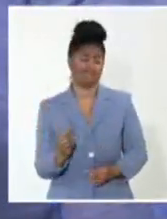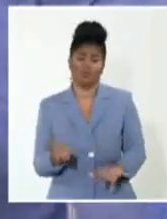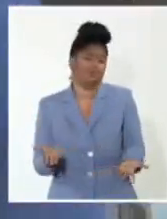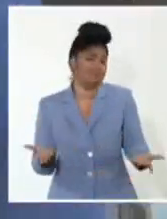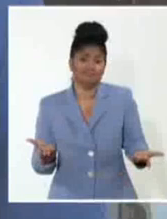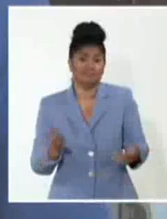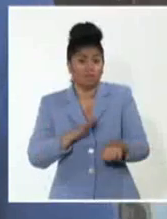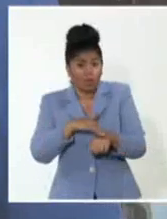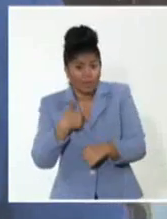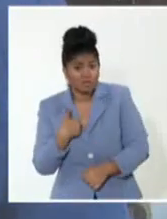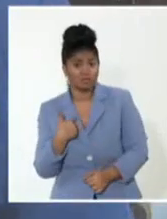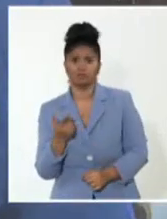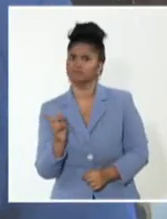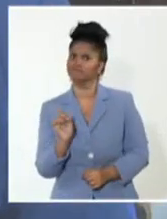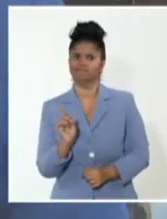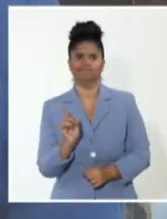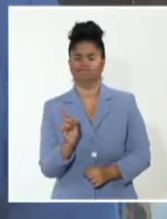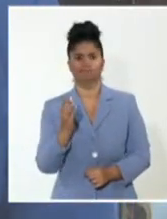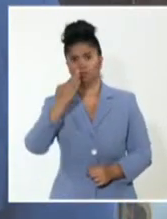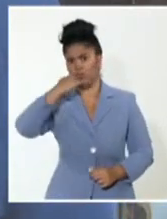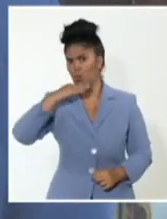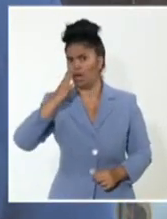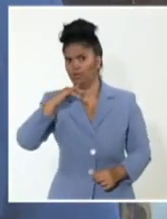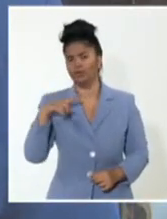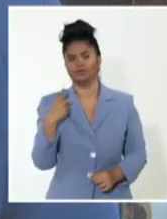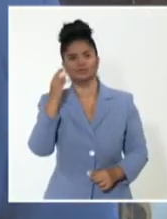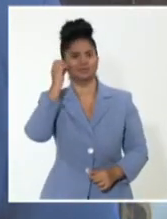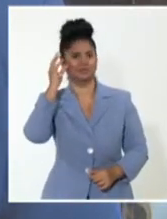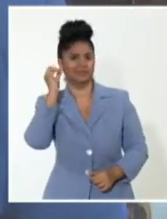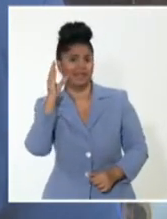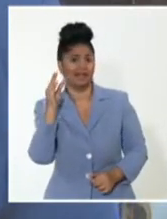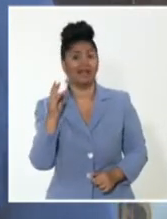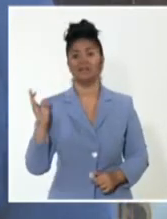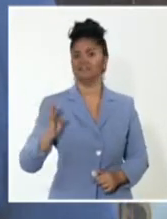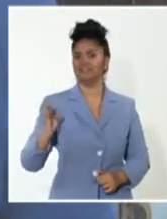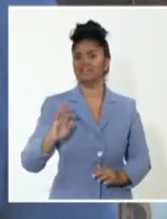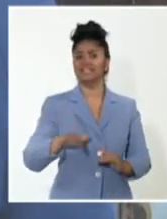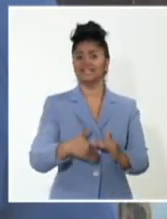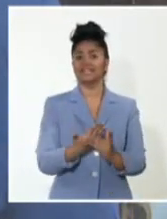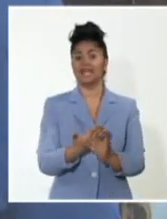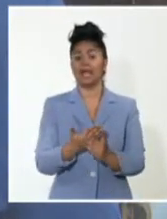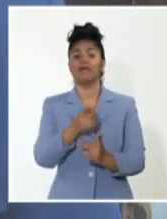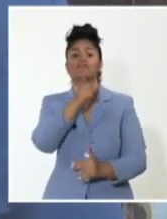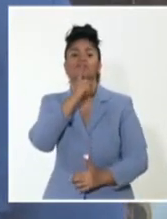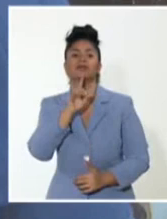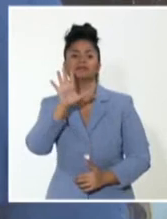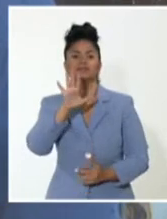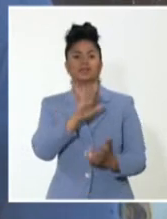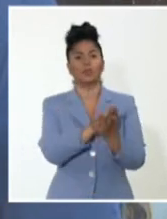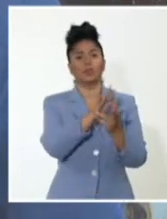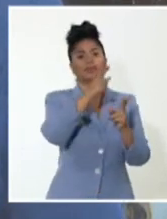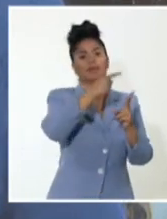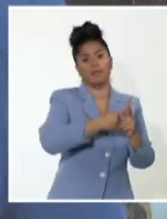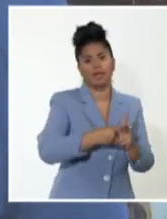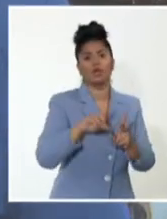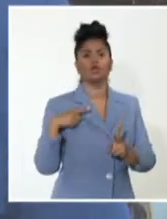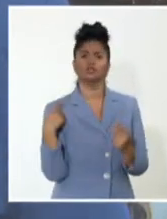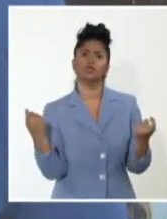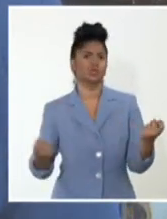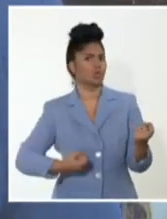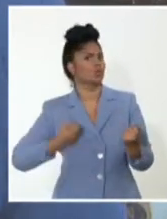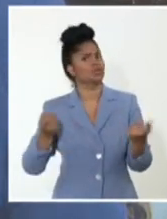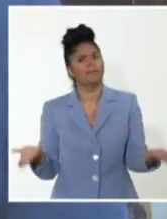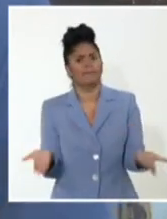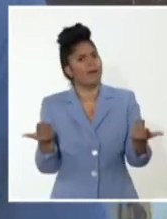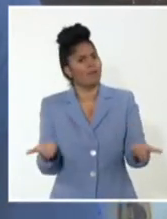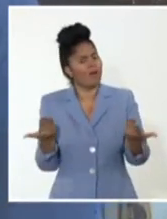bueno, tratar de disfrutar del desfile, que bueno, que es una reafirmación de que vamos por más y de que